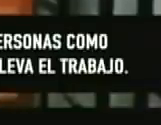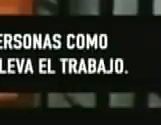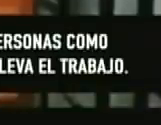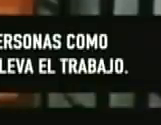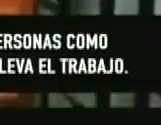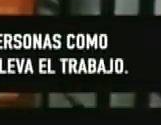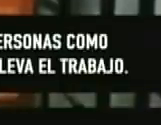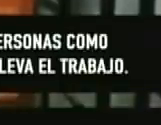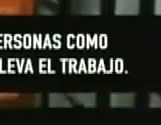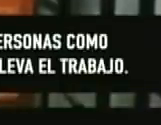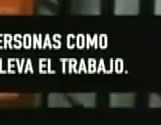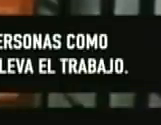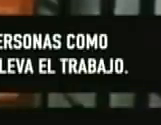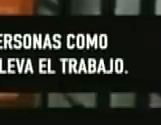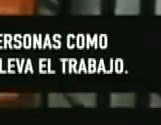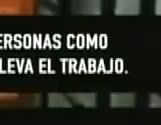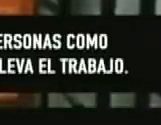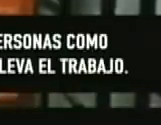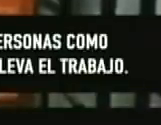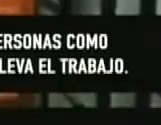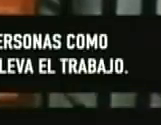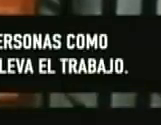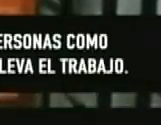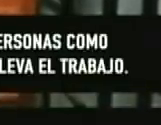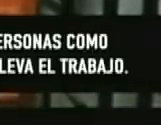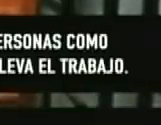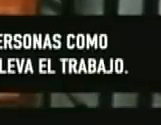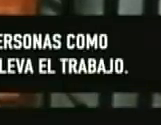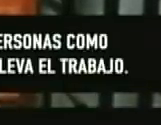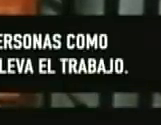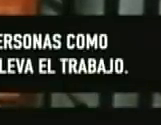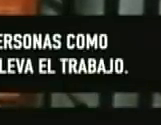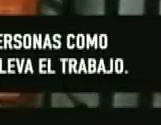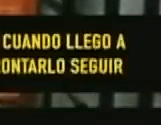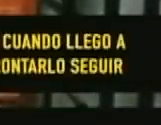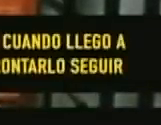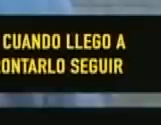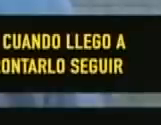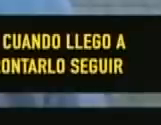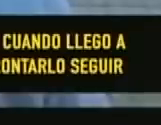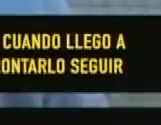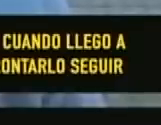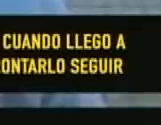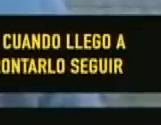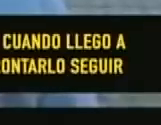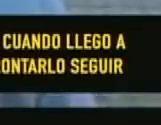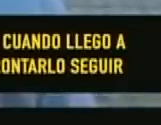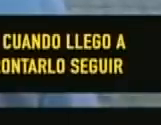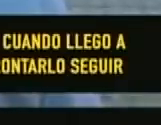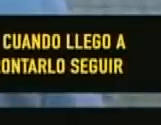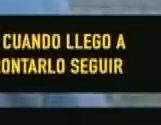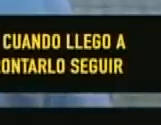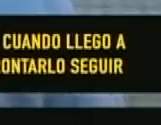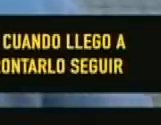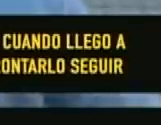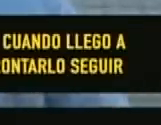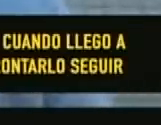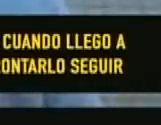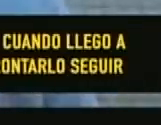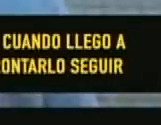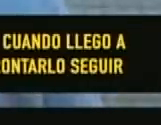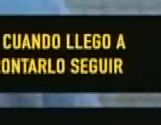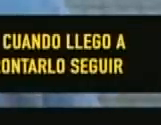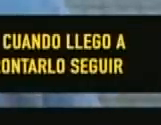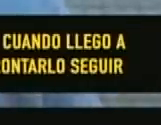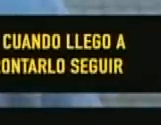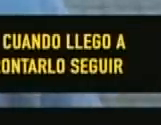como estos migrantes venezolanos, pese a los riesgos que conlleva el trabajo. Siempre siento temor,